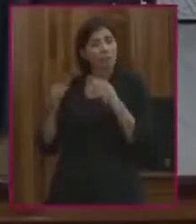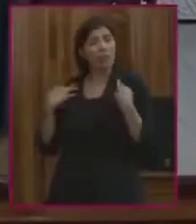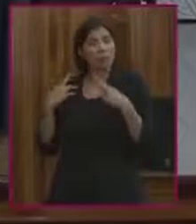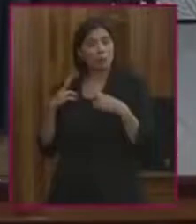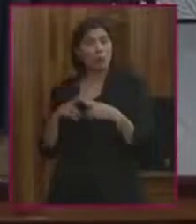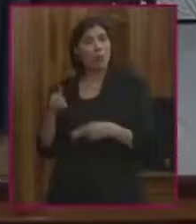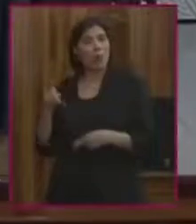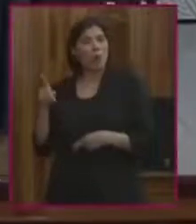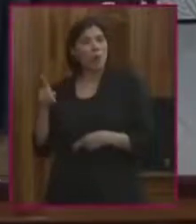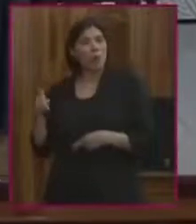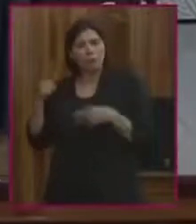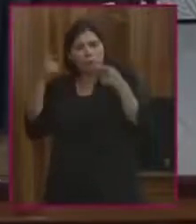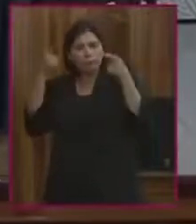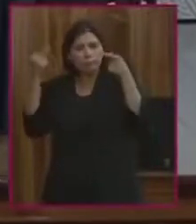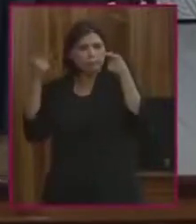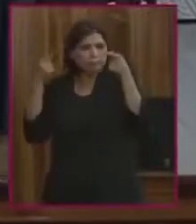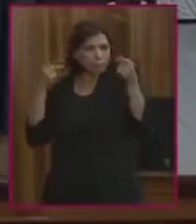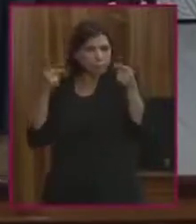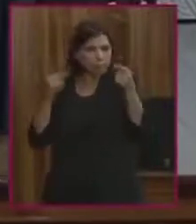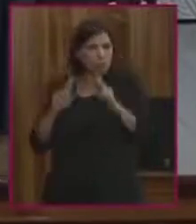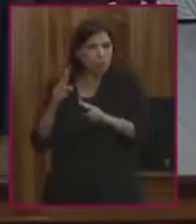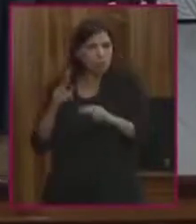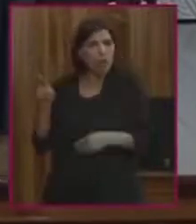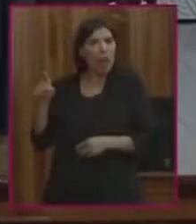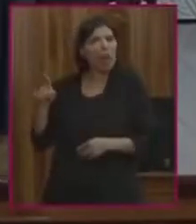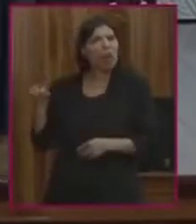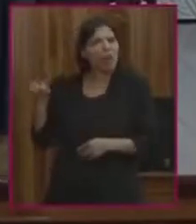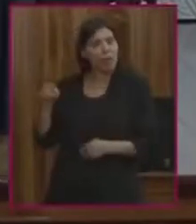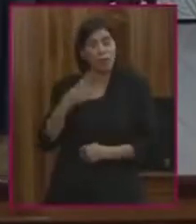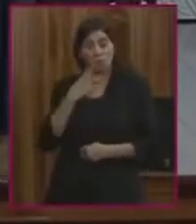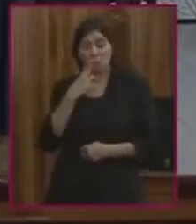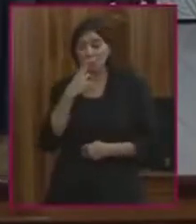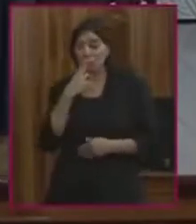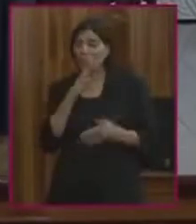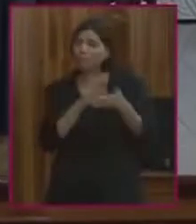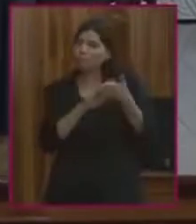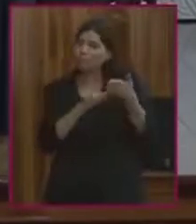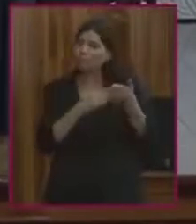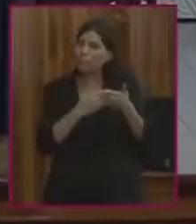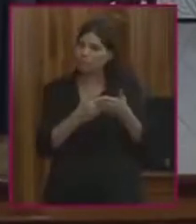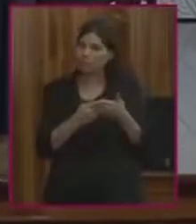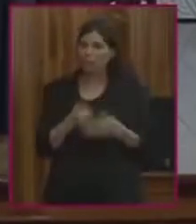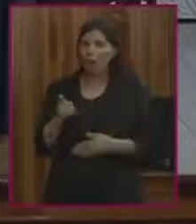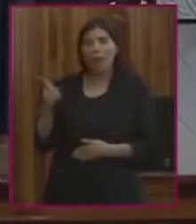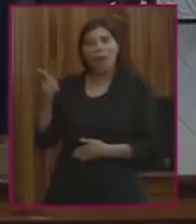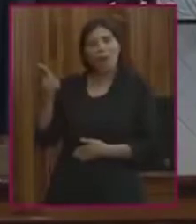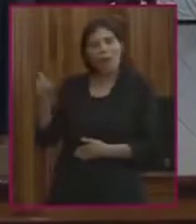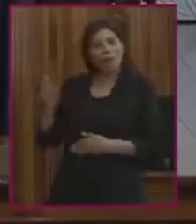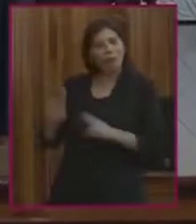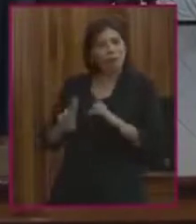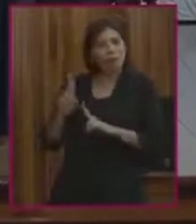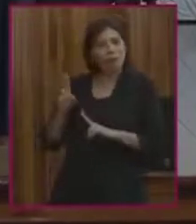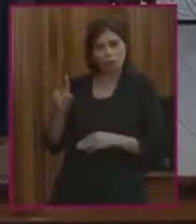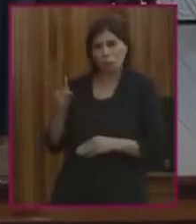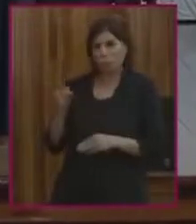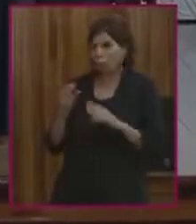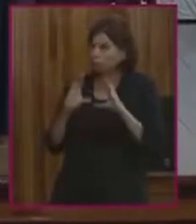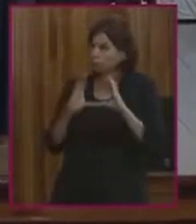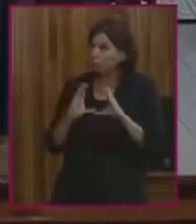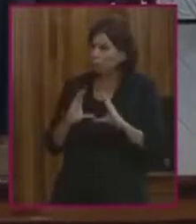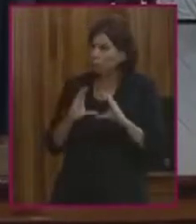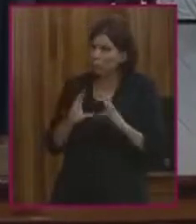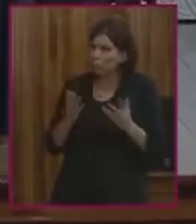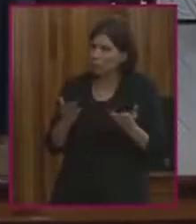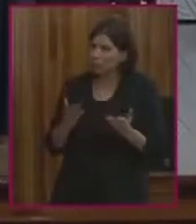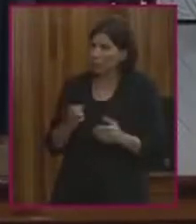egresados de nuestras normales los que van a operar este currículum. Y si desde la normal no tienen este cuidado, bueno, pues